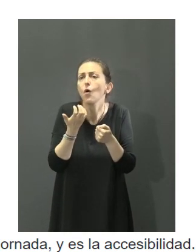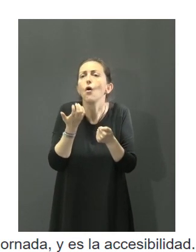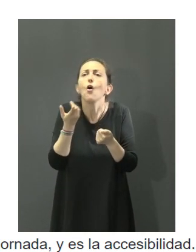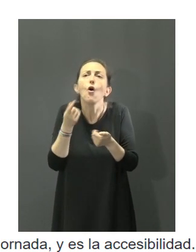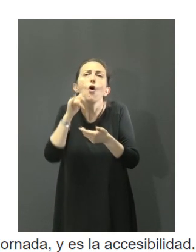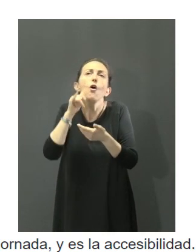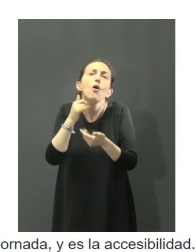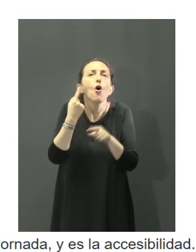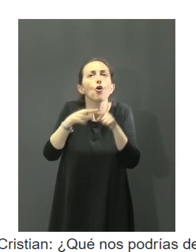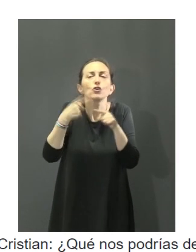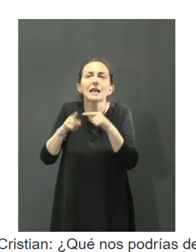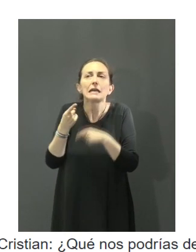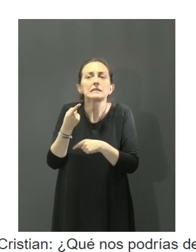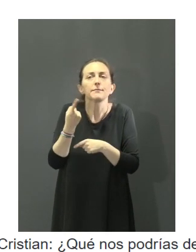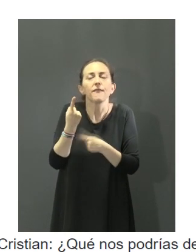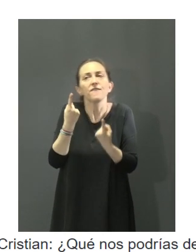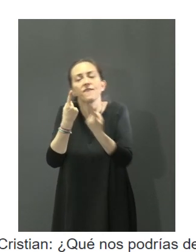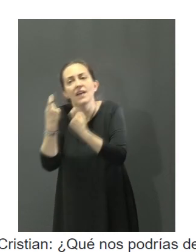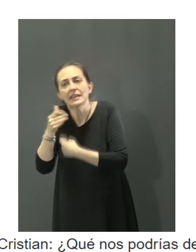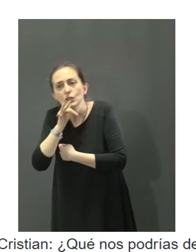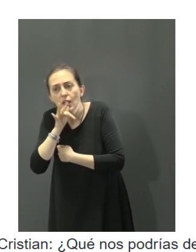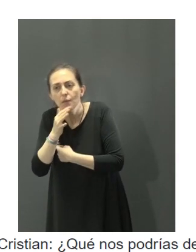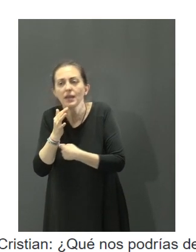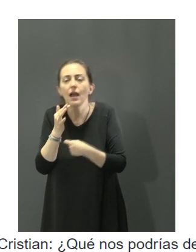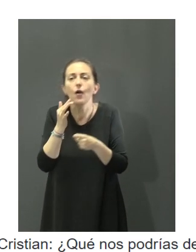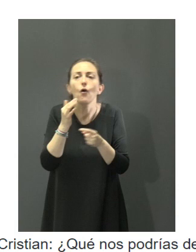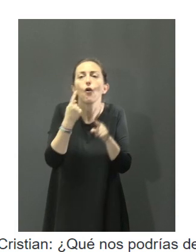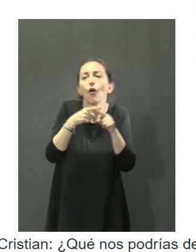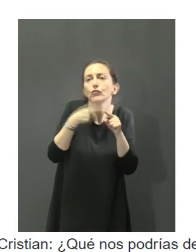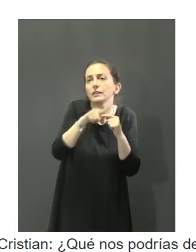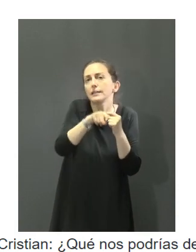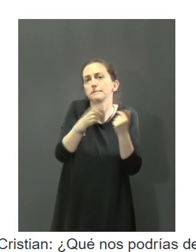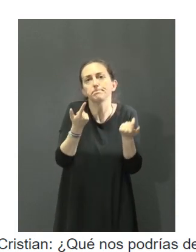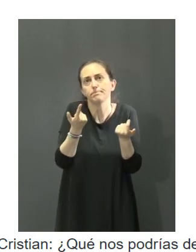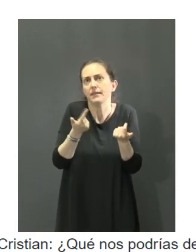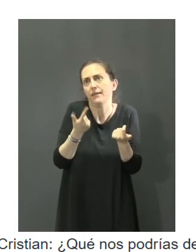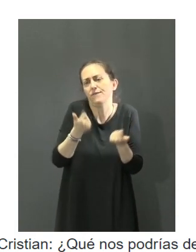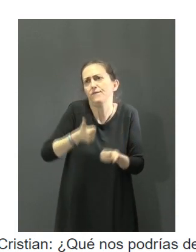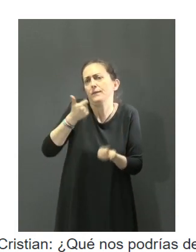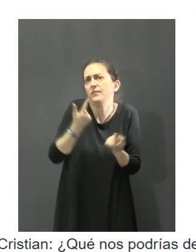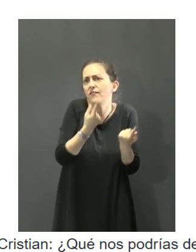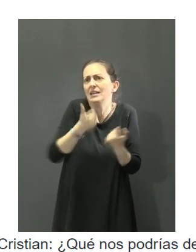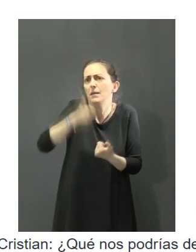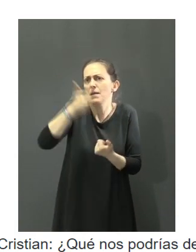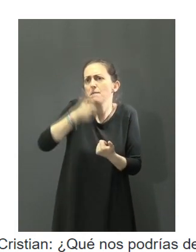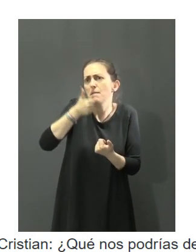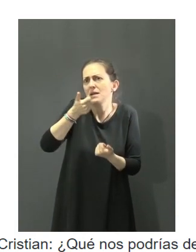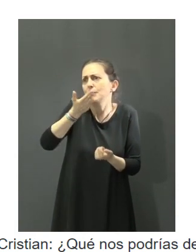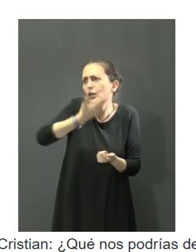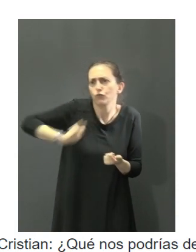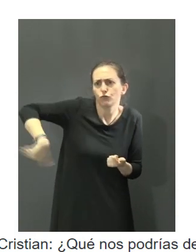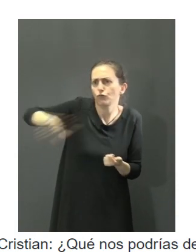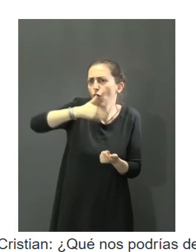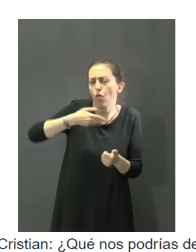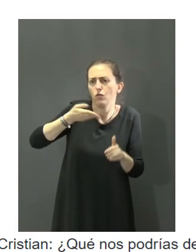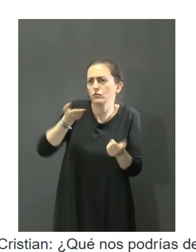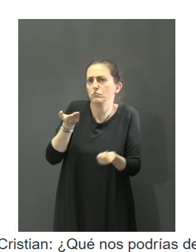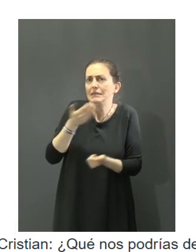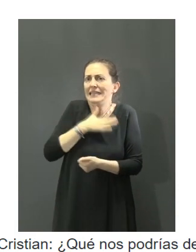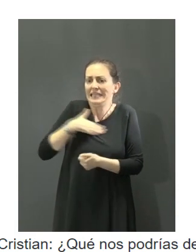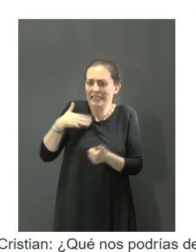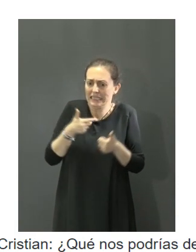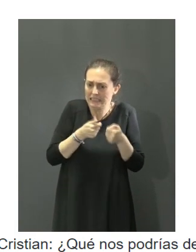asignaturas pendientes, aspectos en los que todavía queda mucho por hacer para que todas las personas que